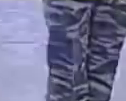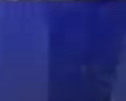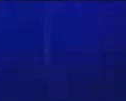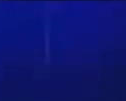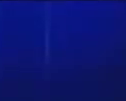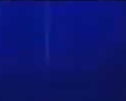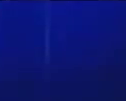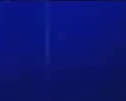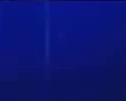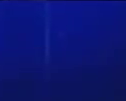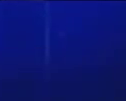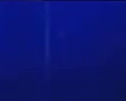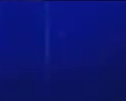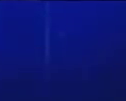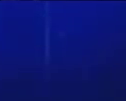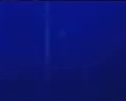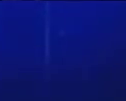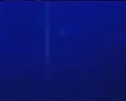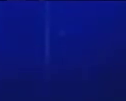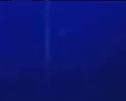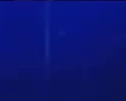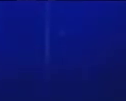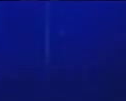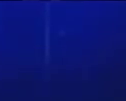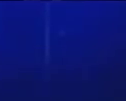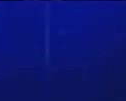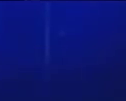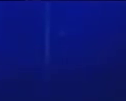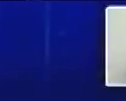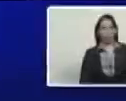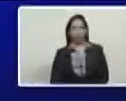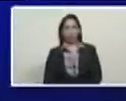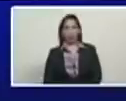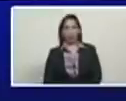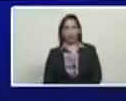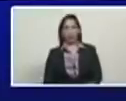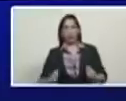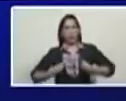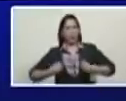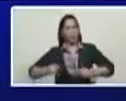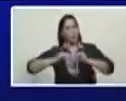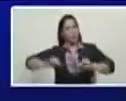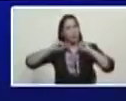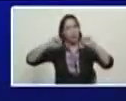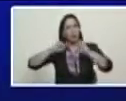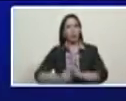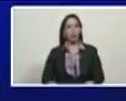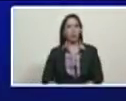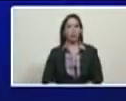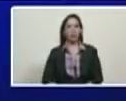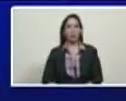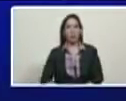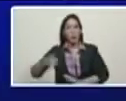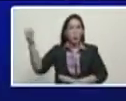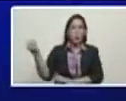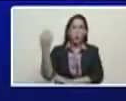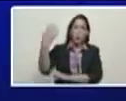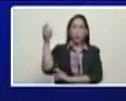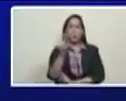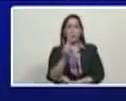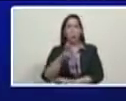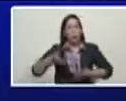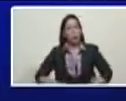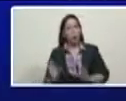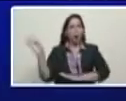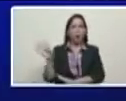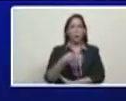¡Chávez vive! ¡La patria sigue! ¡Independencia y patria socialista! ¡Viviremos y venceremos! ¡El sol de Venezuela nace en